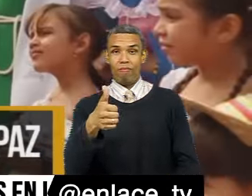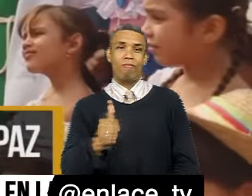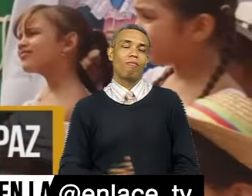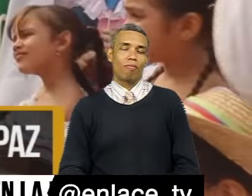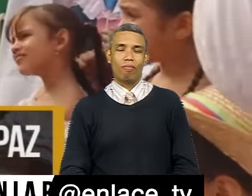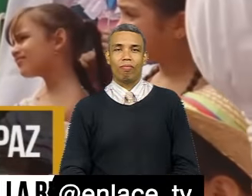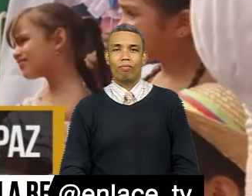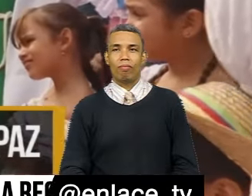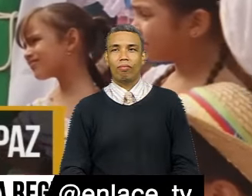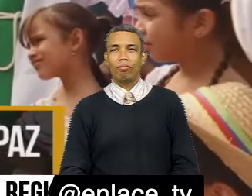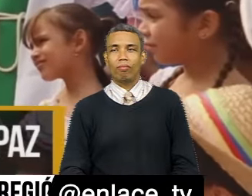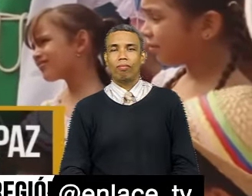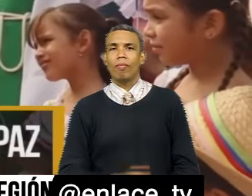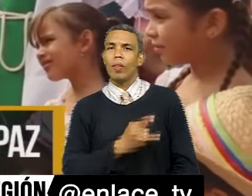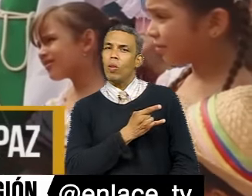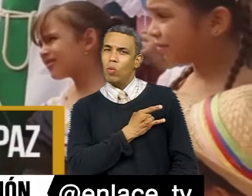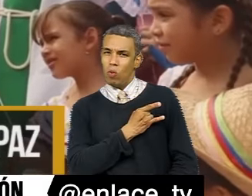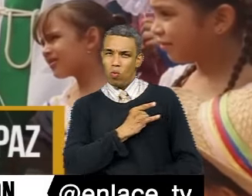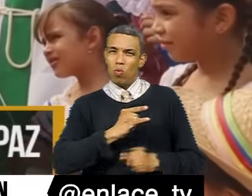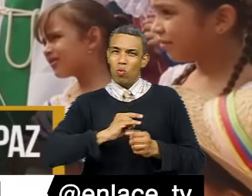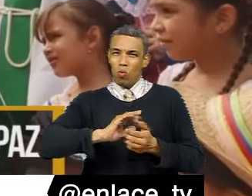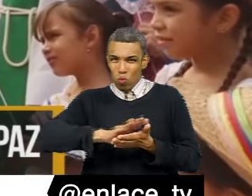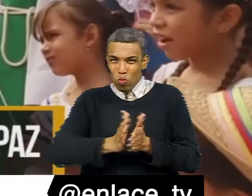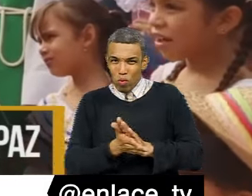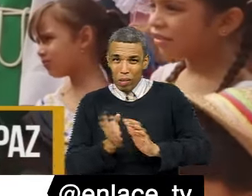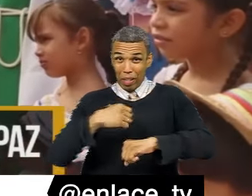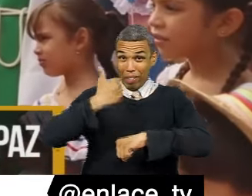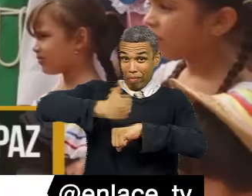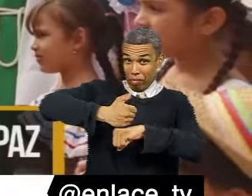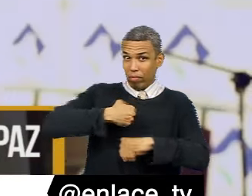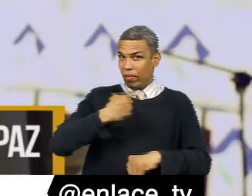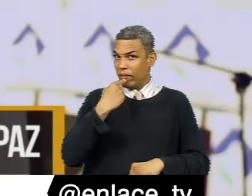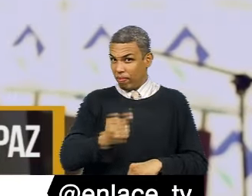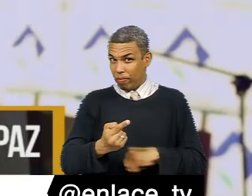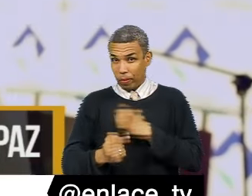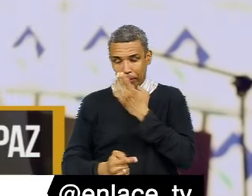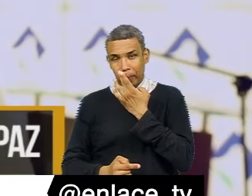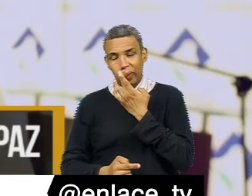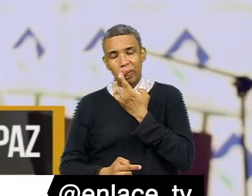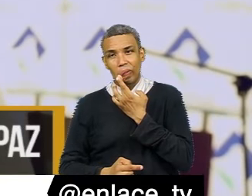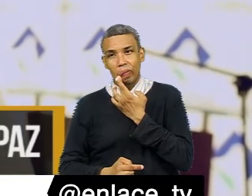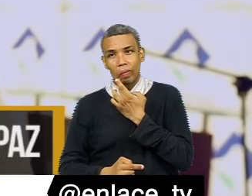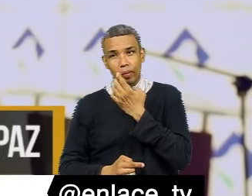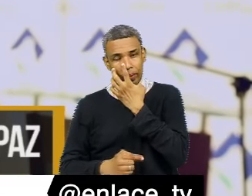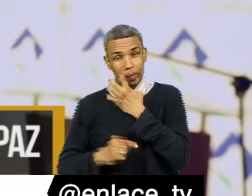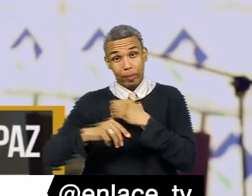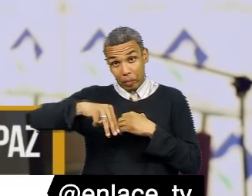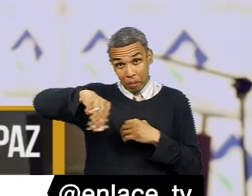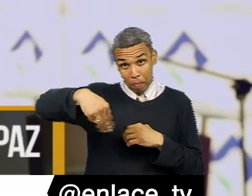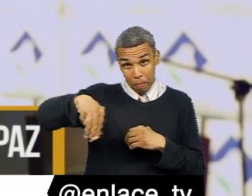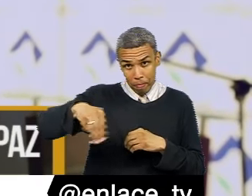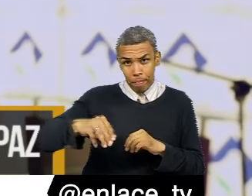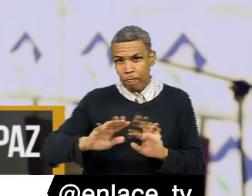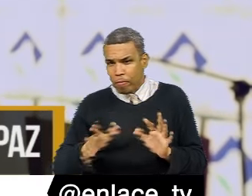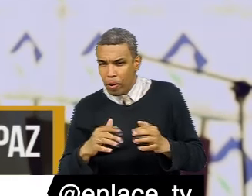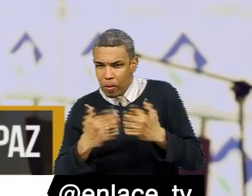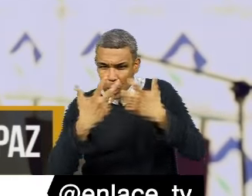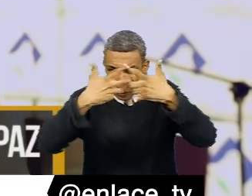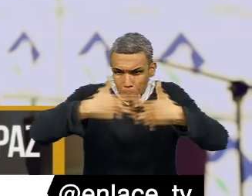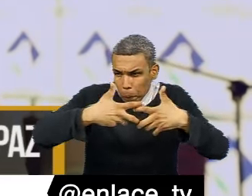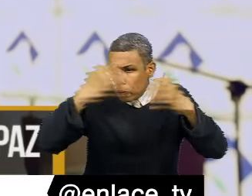paz. El rector de la Unipaz así confirmó la programación para lo que resta de esta semana. El miércoles empieza la segunda jornada de emprendimiento y proyección internacional, que